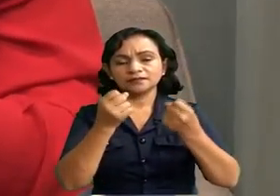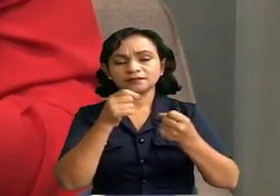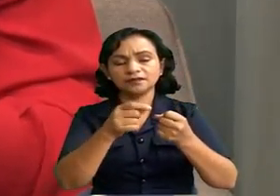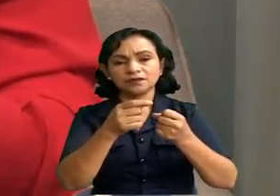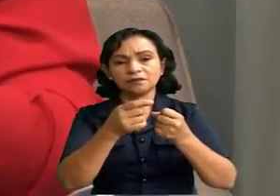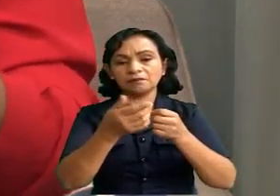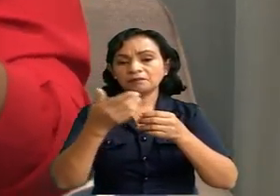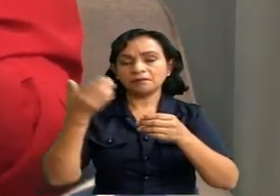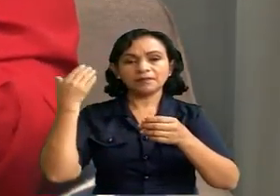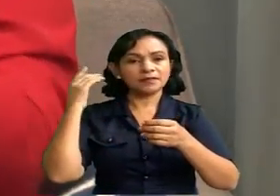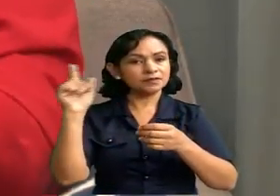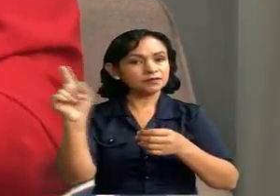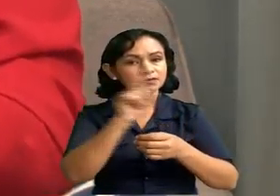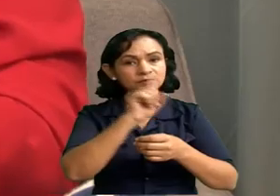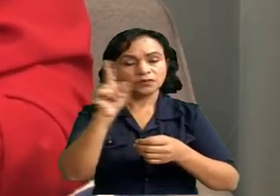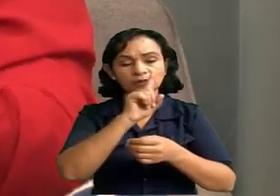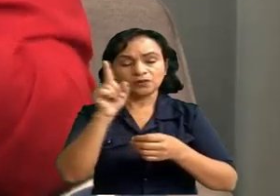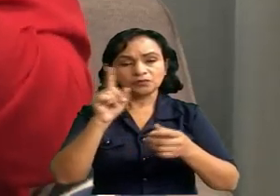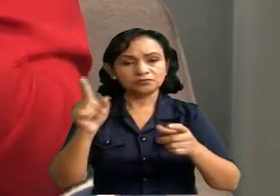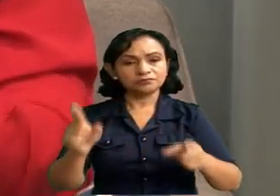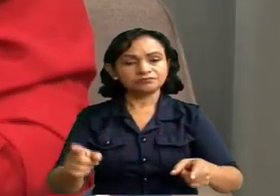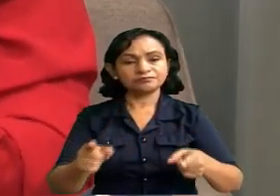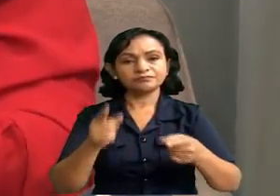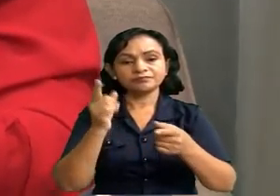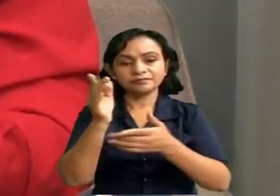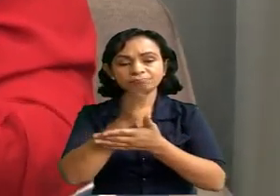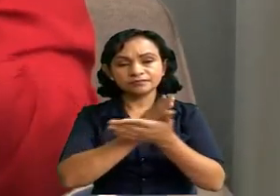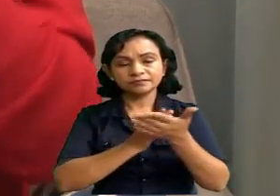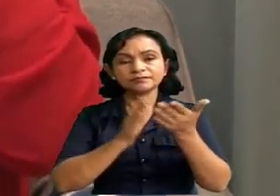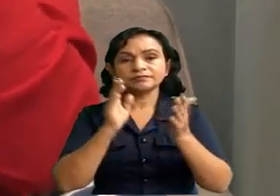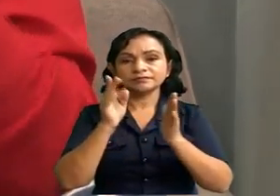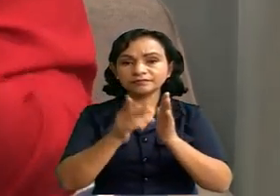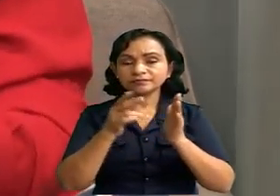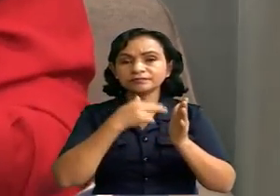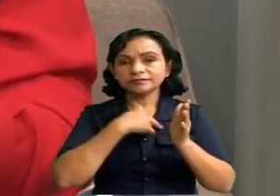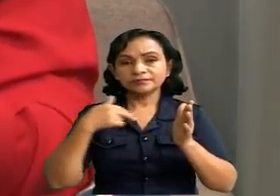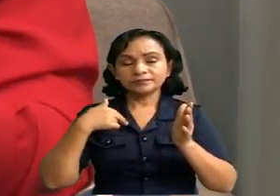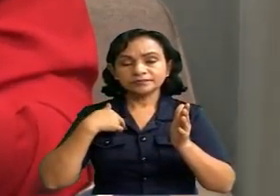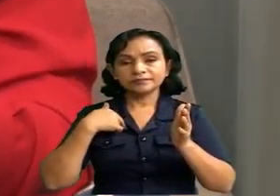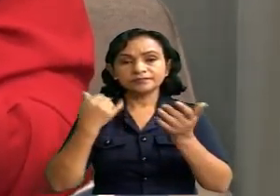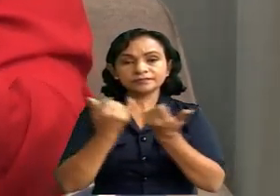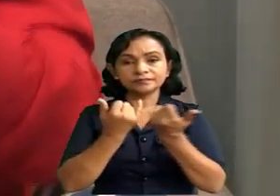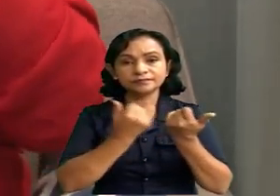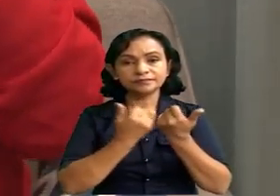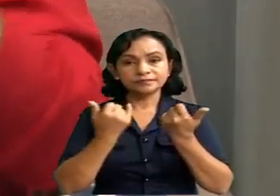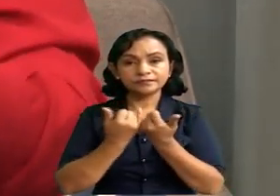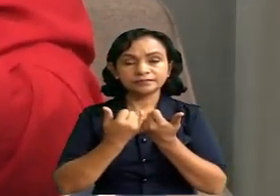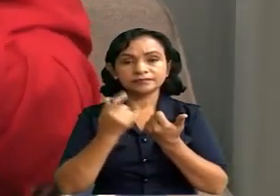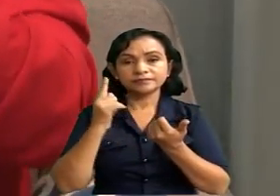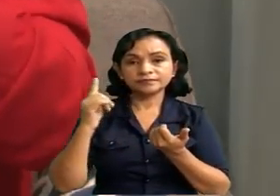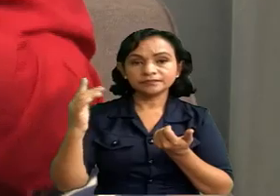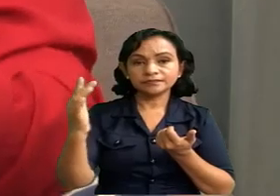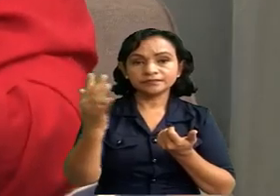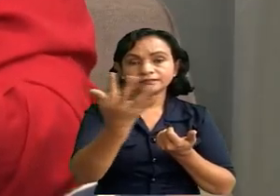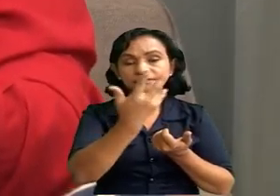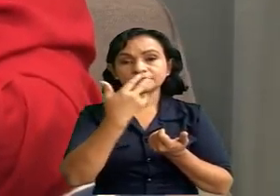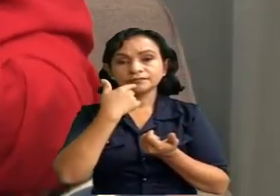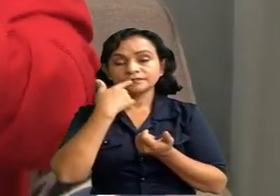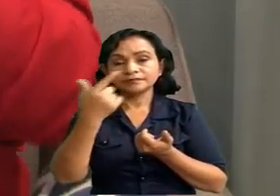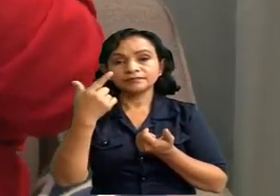retroceder. Se van a estrellar con las revoluciones, se van a estrellar con los revolucionarios, porque nosotros, como lo decía